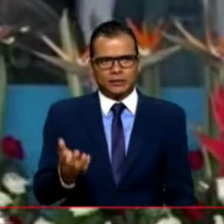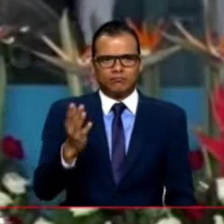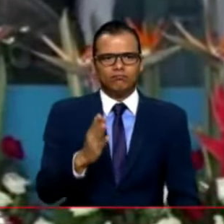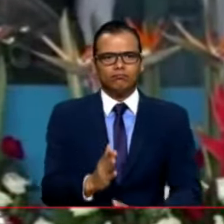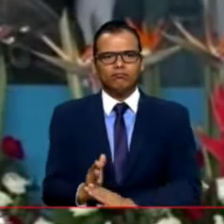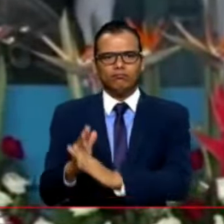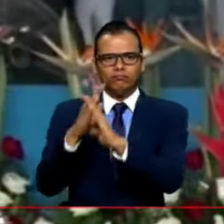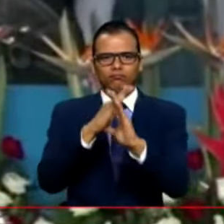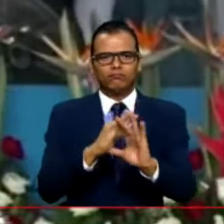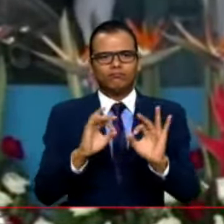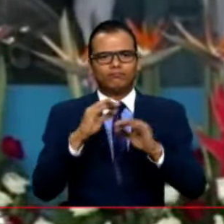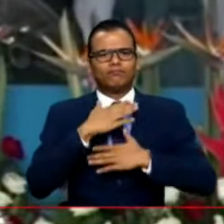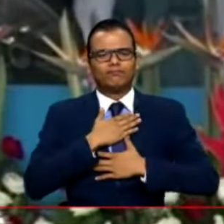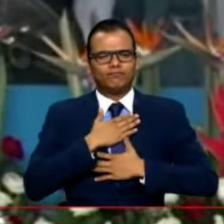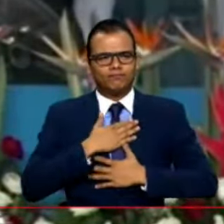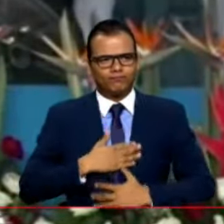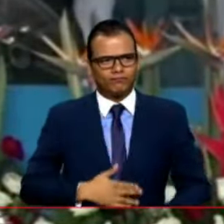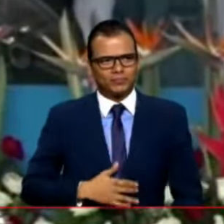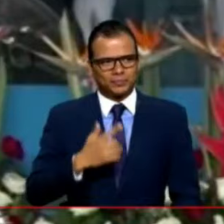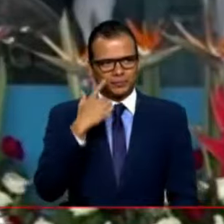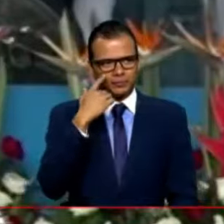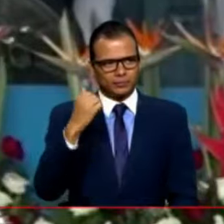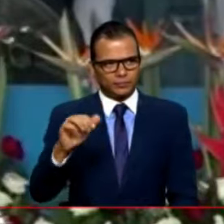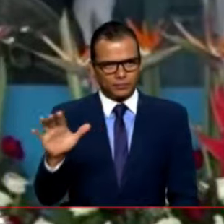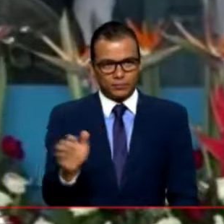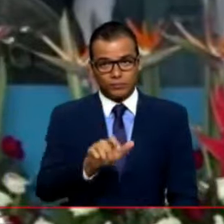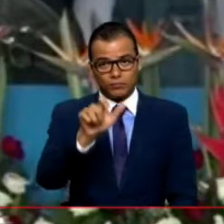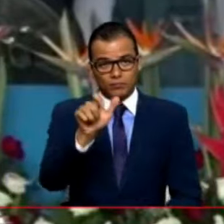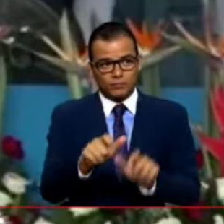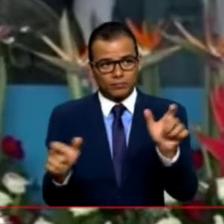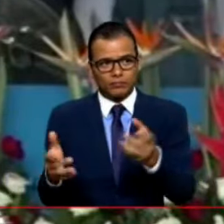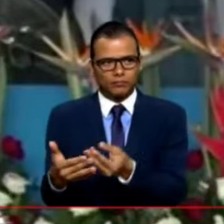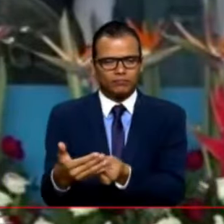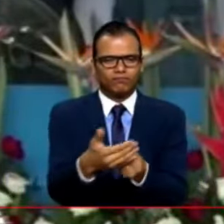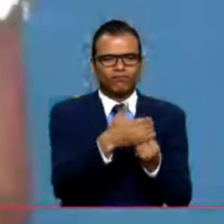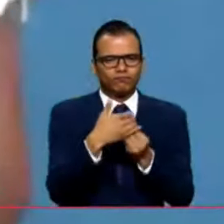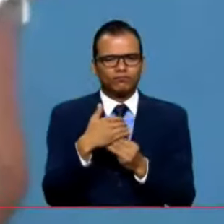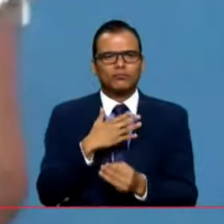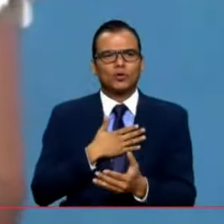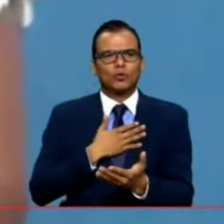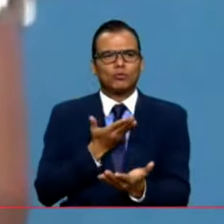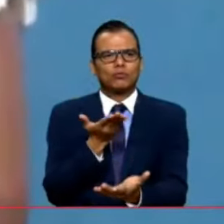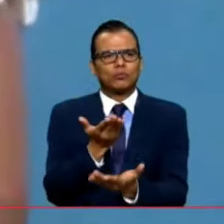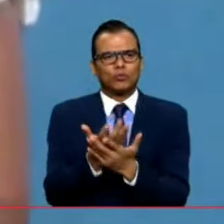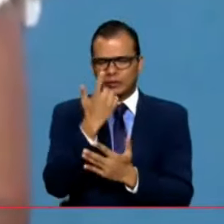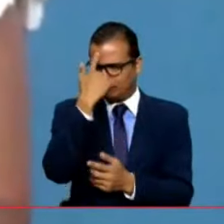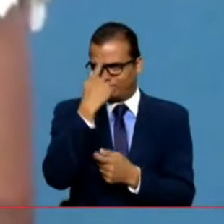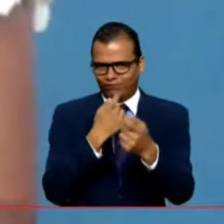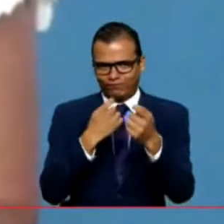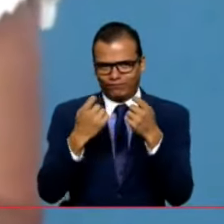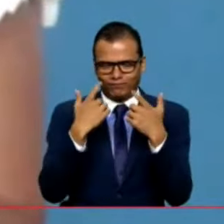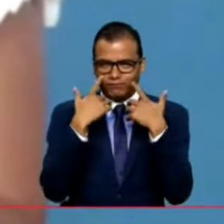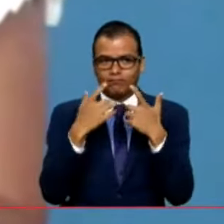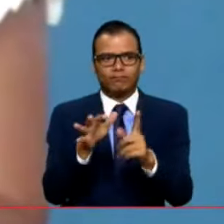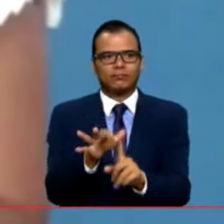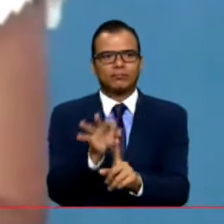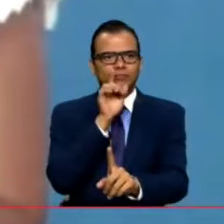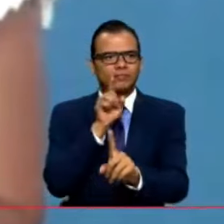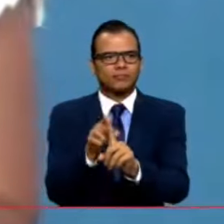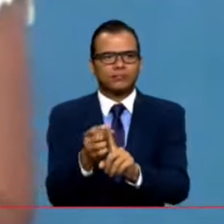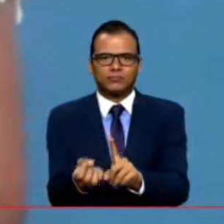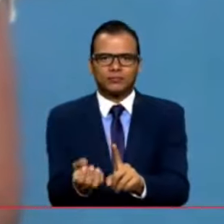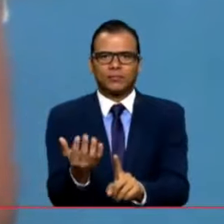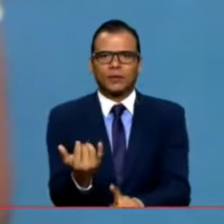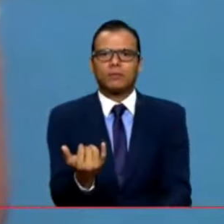más tranquila, donde cuide y protege la vida de todos. Vamos a proponer una macroestrategia para la seguridad